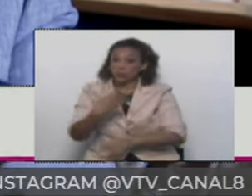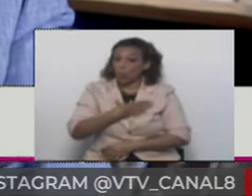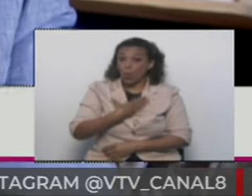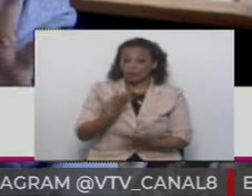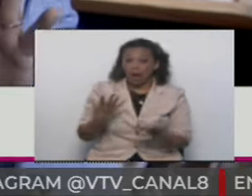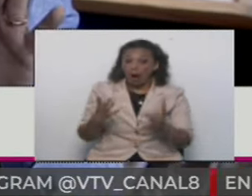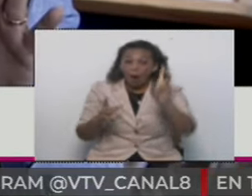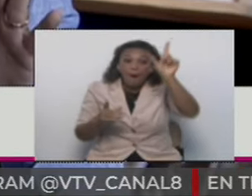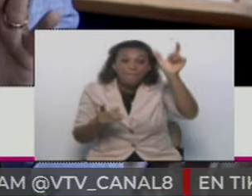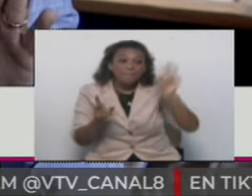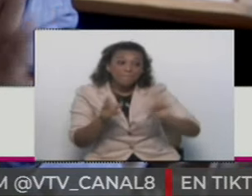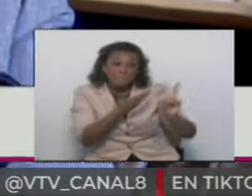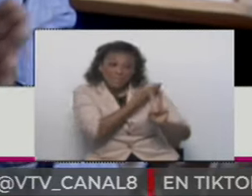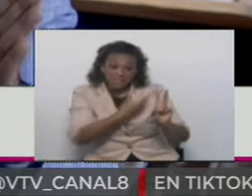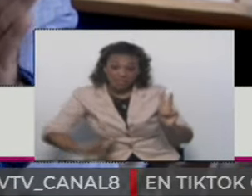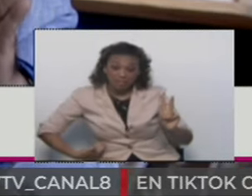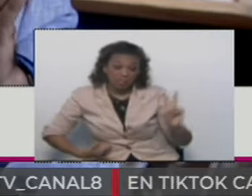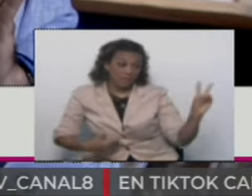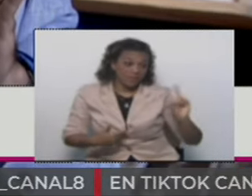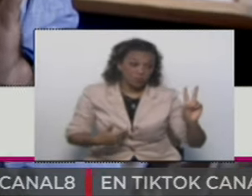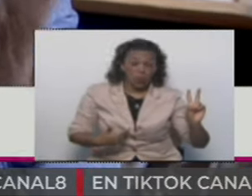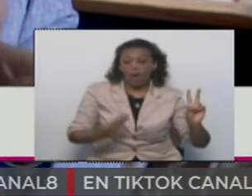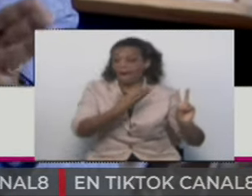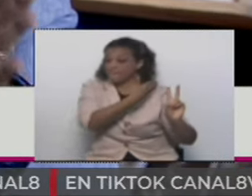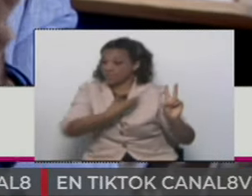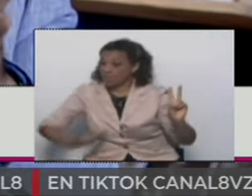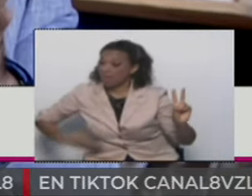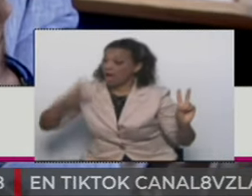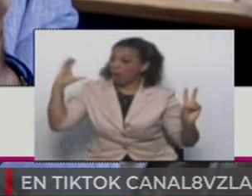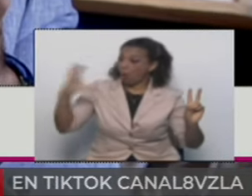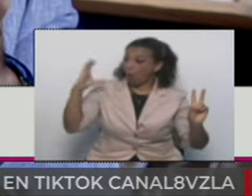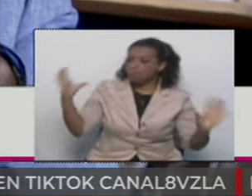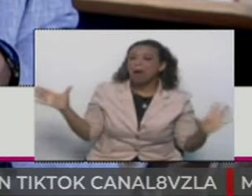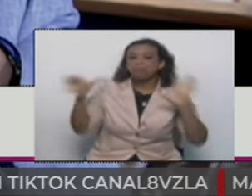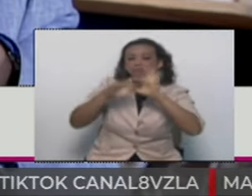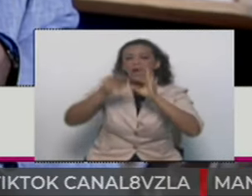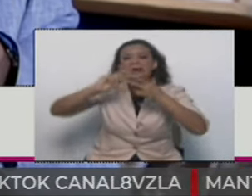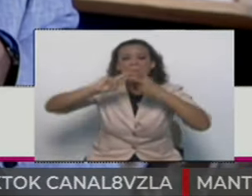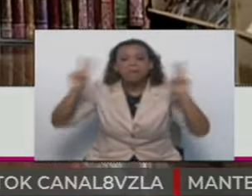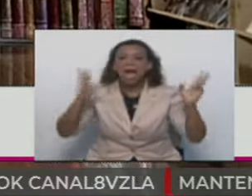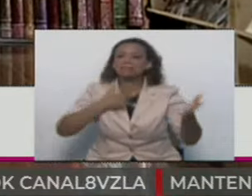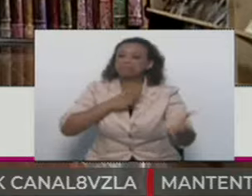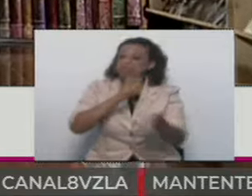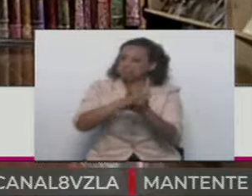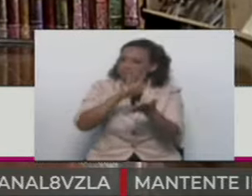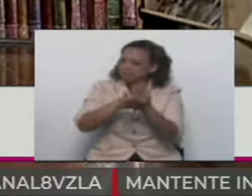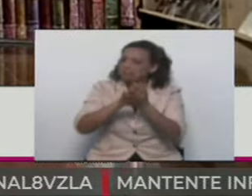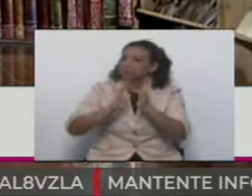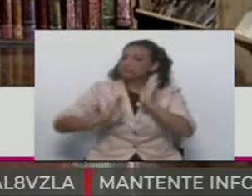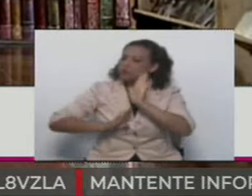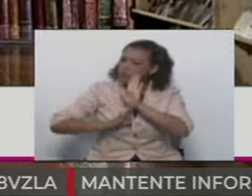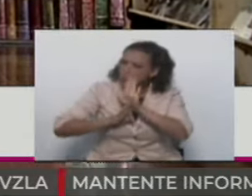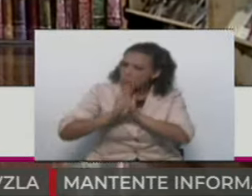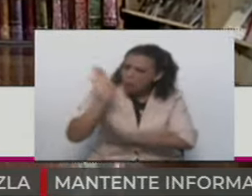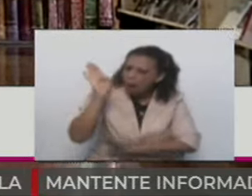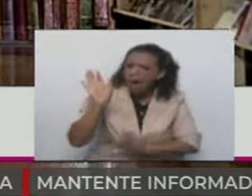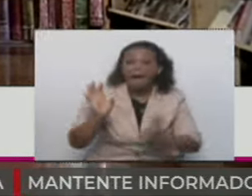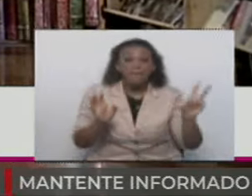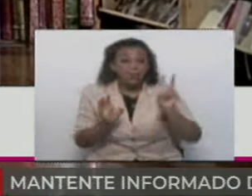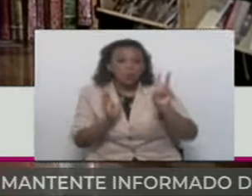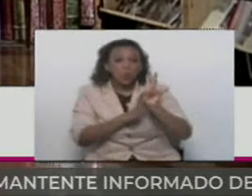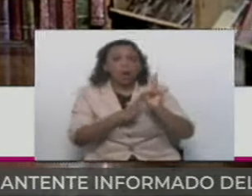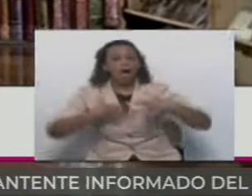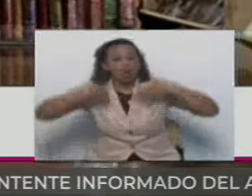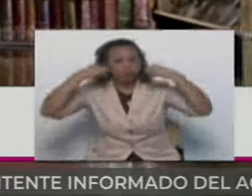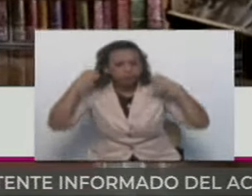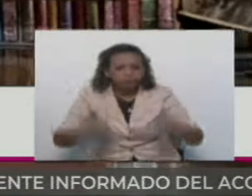con nosotros no pueden, que Venezuela está en paz, que Venezuela está en crecimiento, que Venezuela está